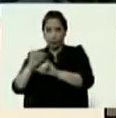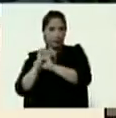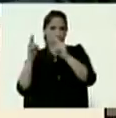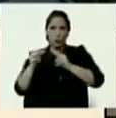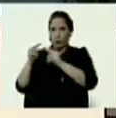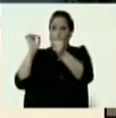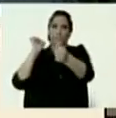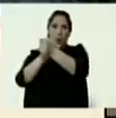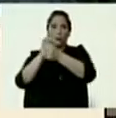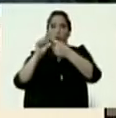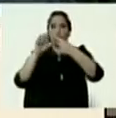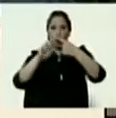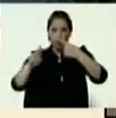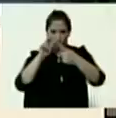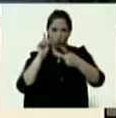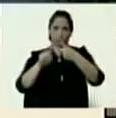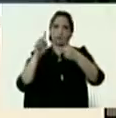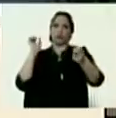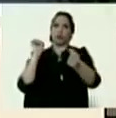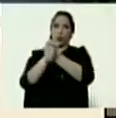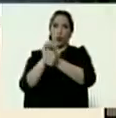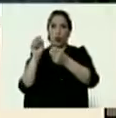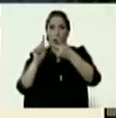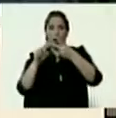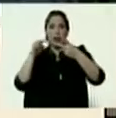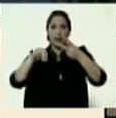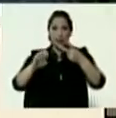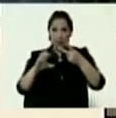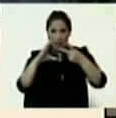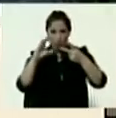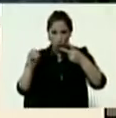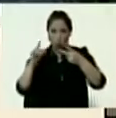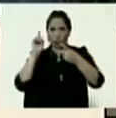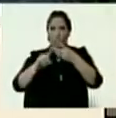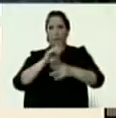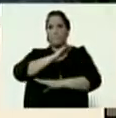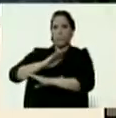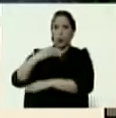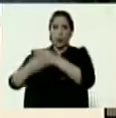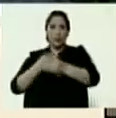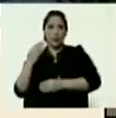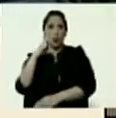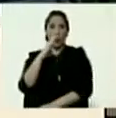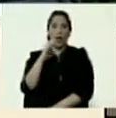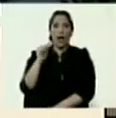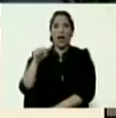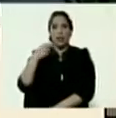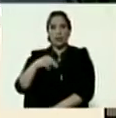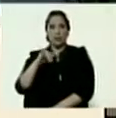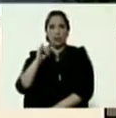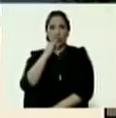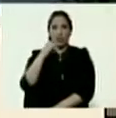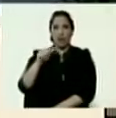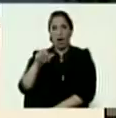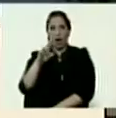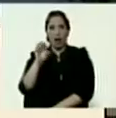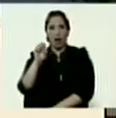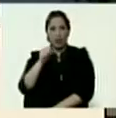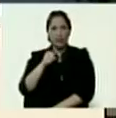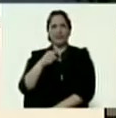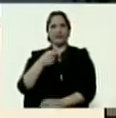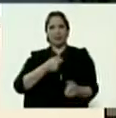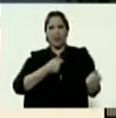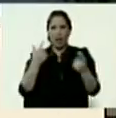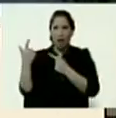de Roberto Marrero, la captura de alias Necoclip, la denuncia que hiciera Cañizares de el traslado por parte